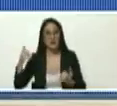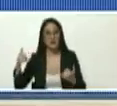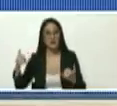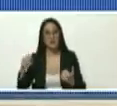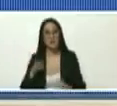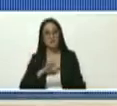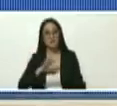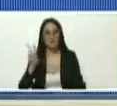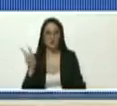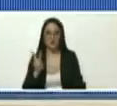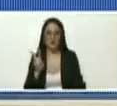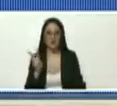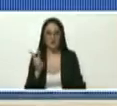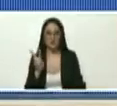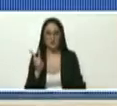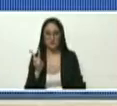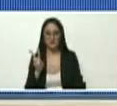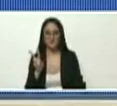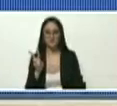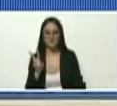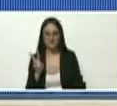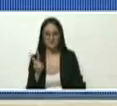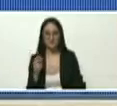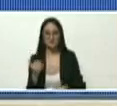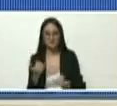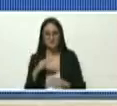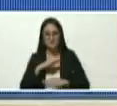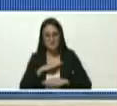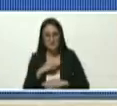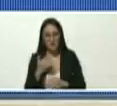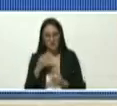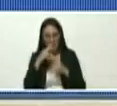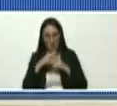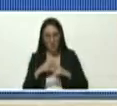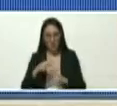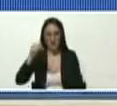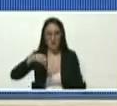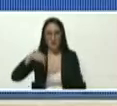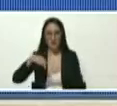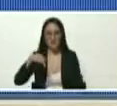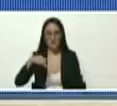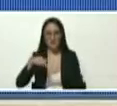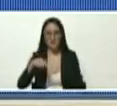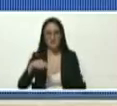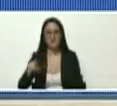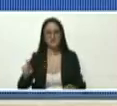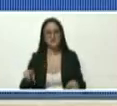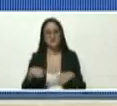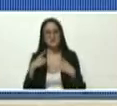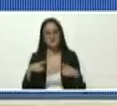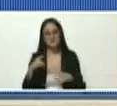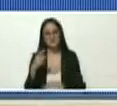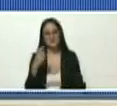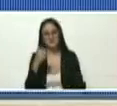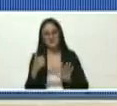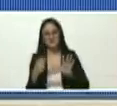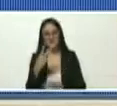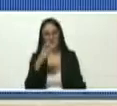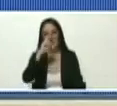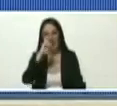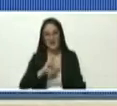en Venezuela. De manera que estoy sumamente honrado de estar aquí para celebrar nuestro 62